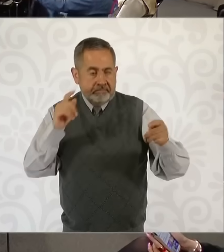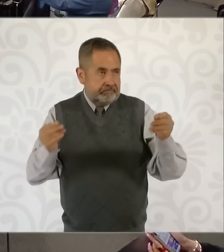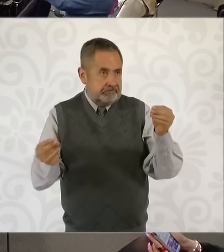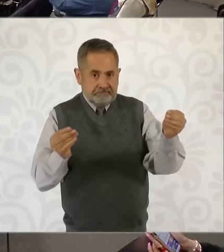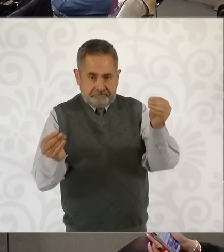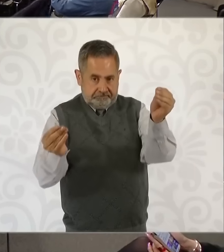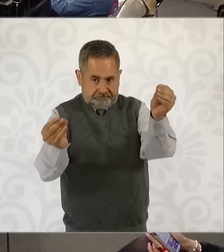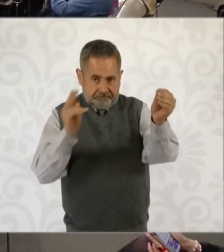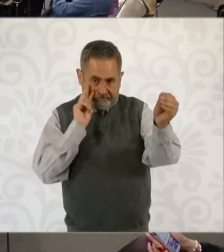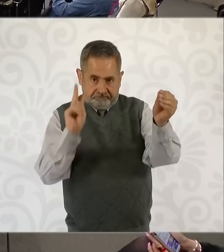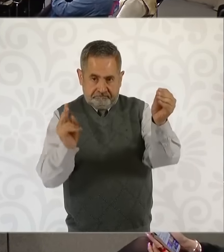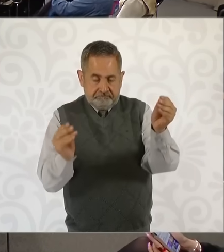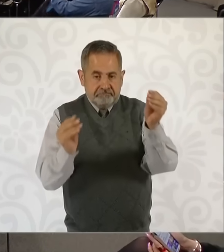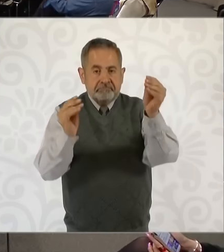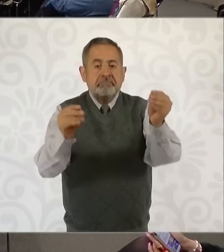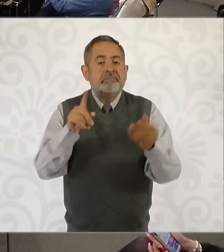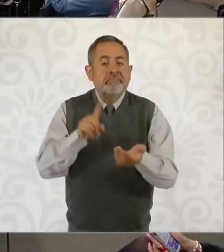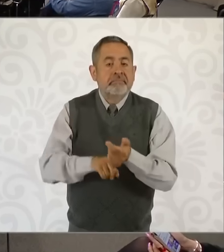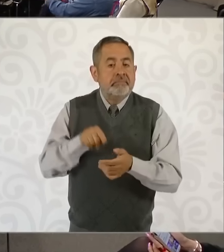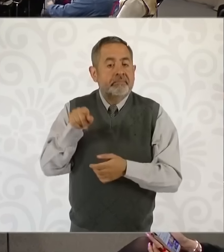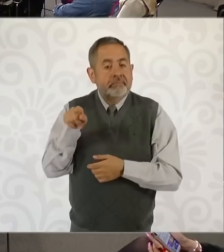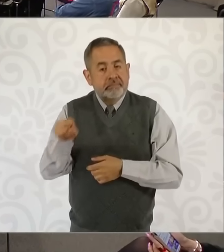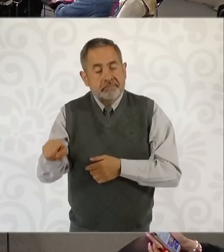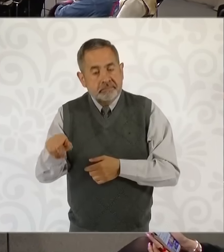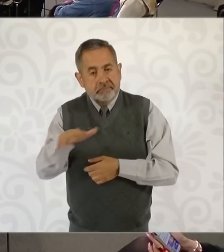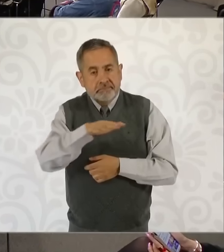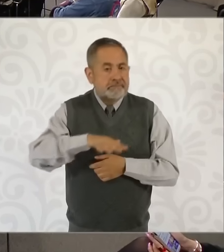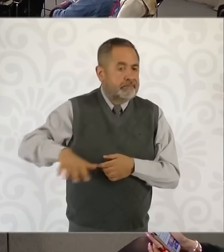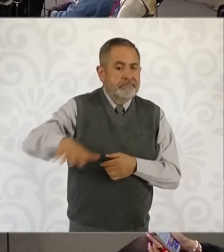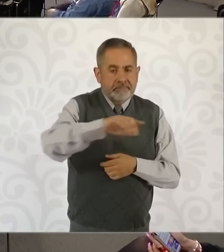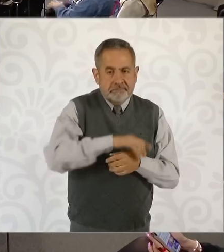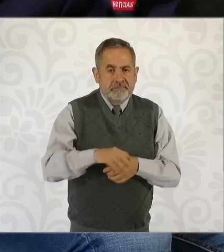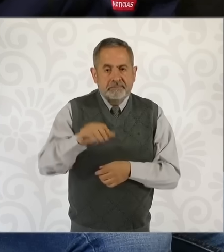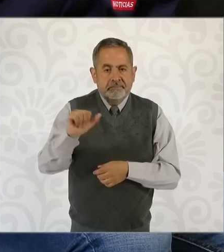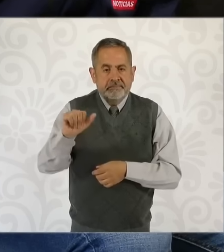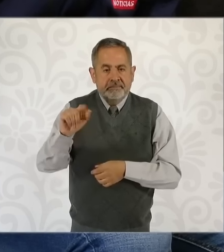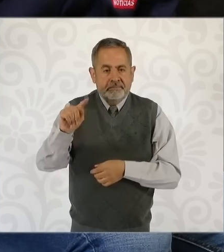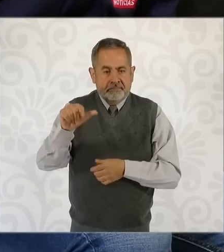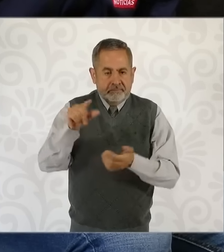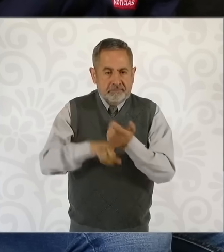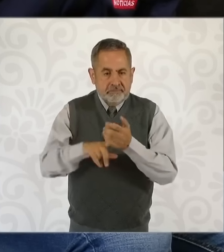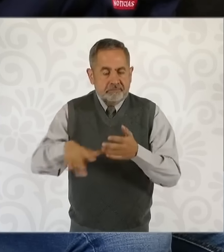cámara, pero es un atlas patrimonial de todas las